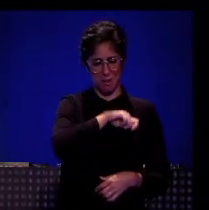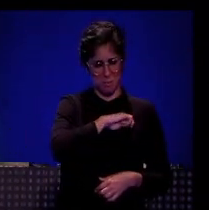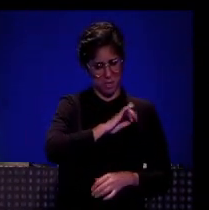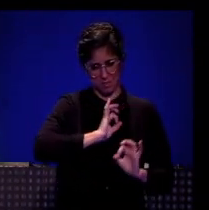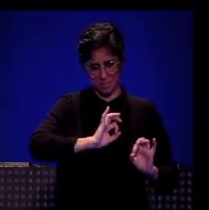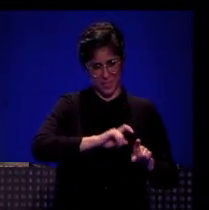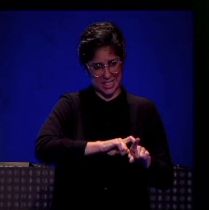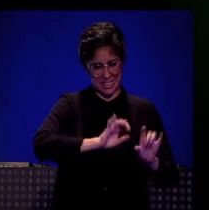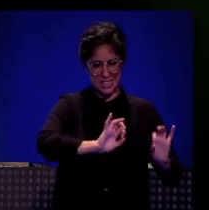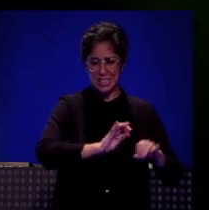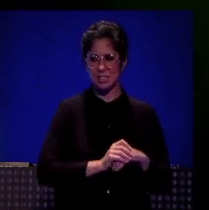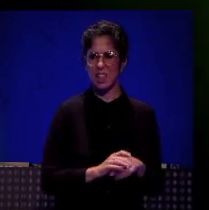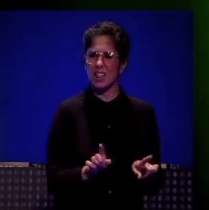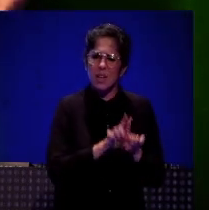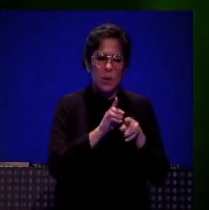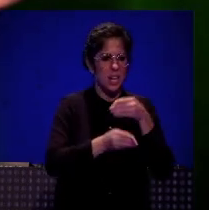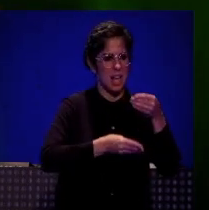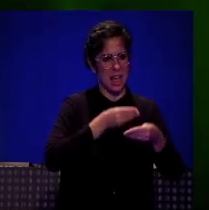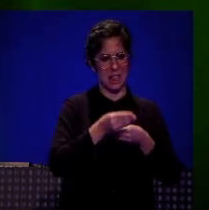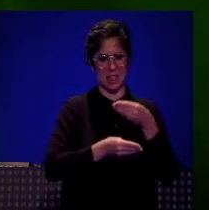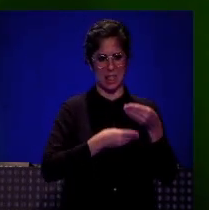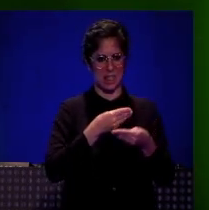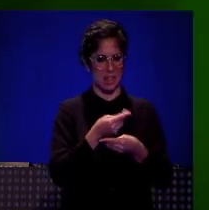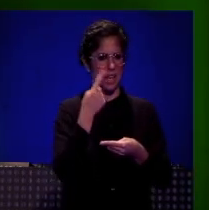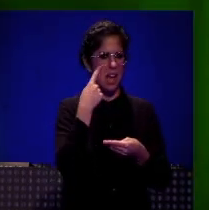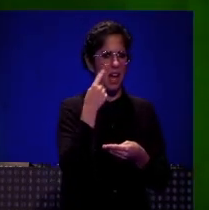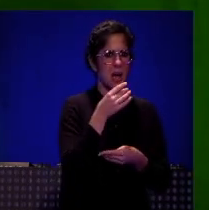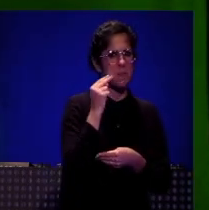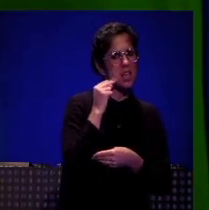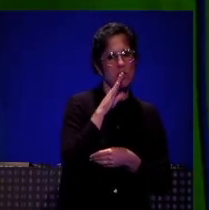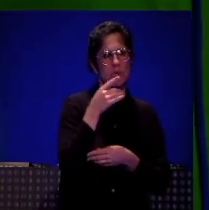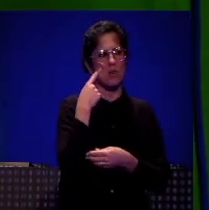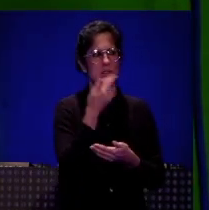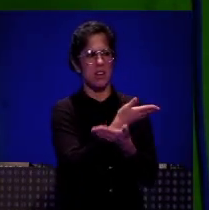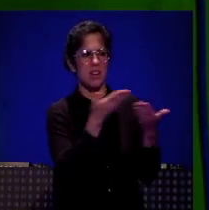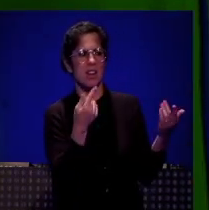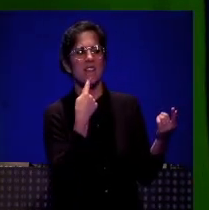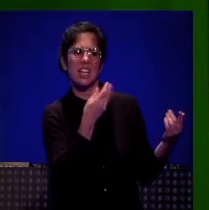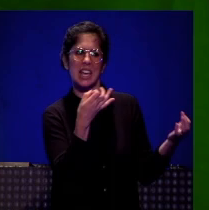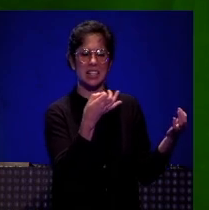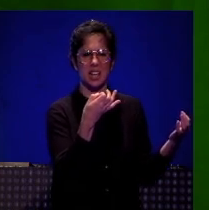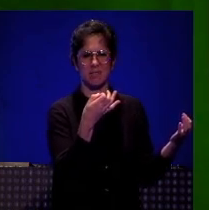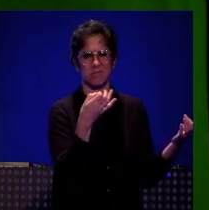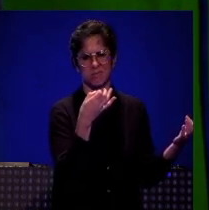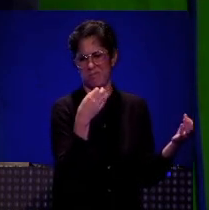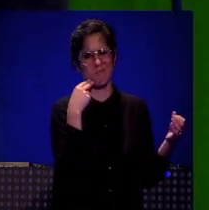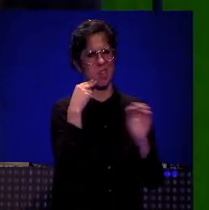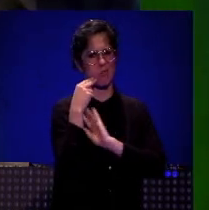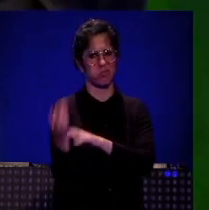hacer lo que olvidaron del qué dirán del que pueden decir hay mucha más gente